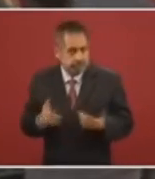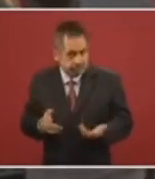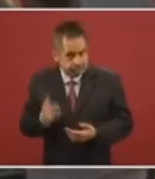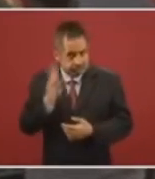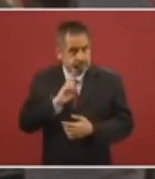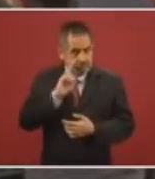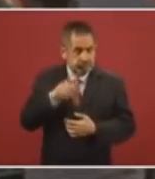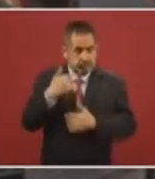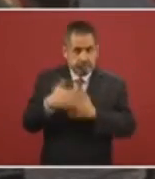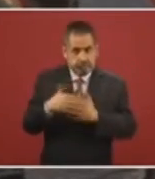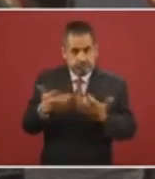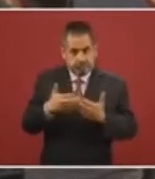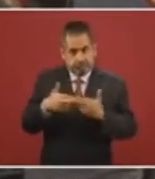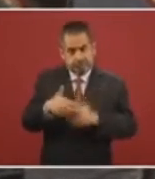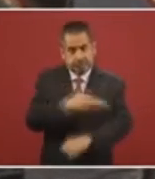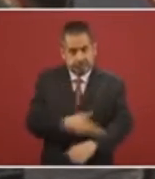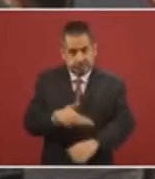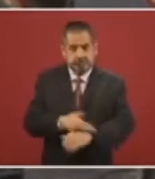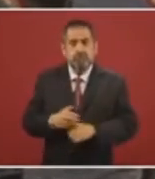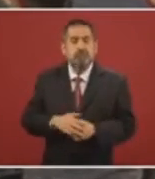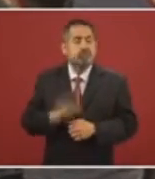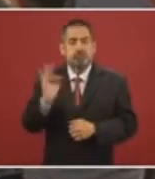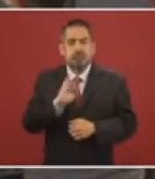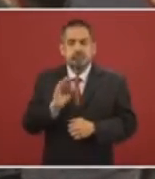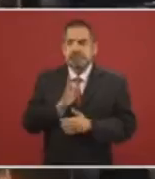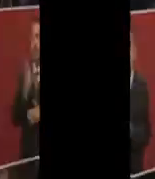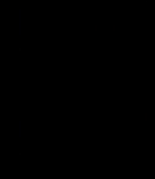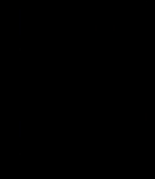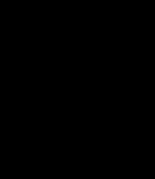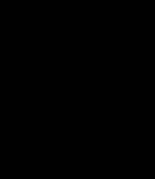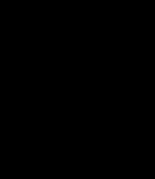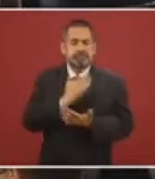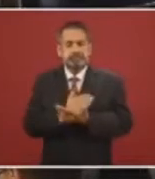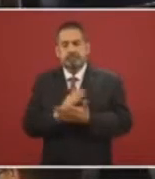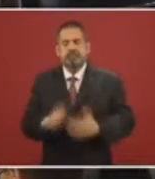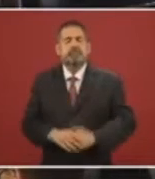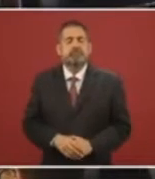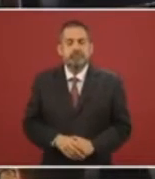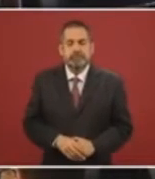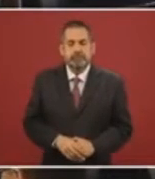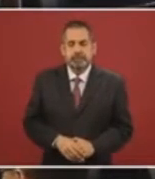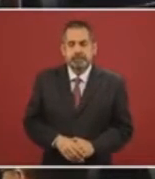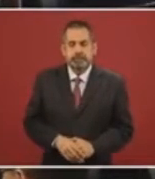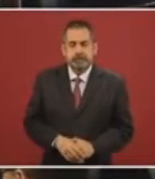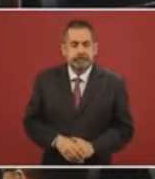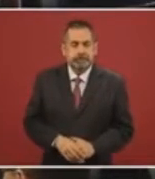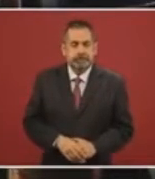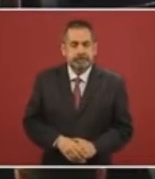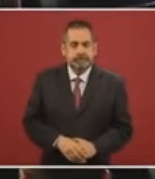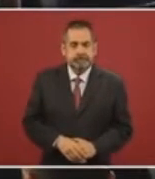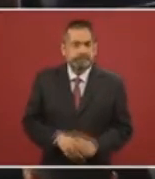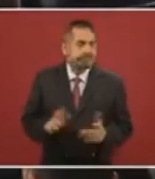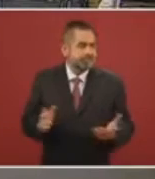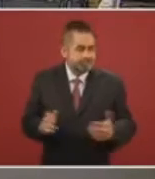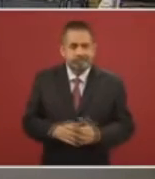si pues se restringiría de ir a estas zonas precisamente? La primera pregunta. Sí, miren, pues yo